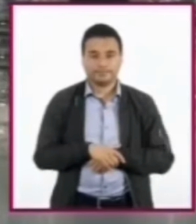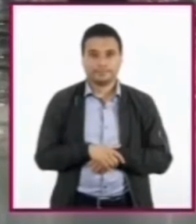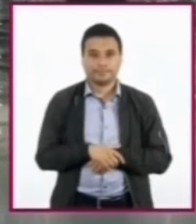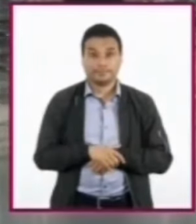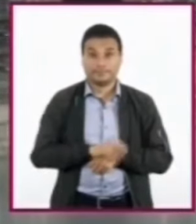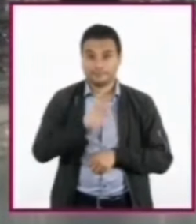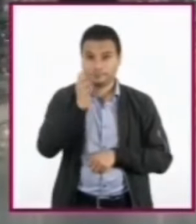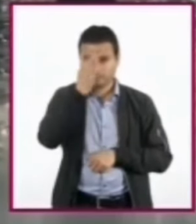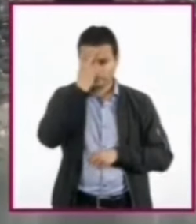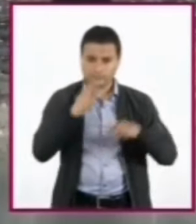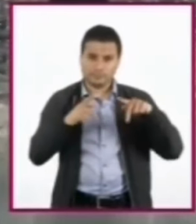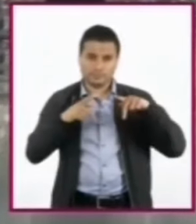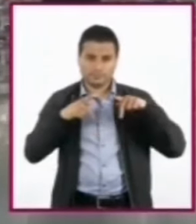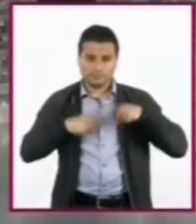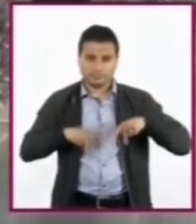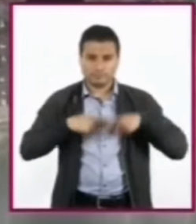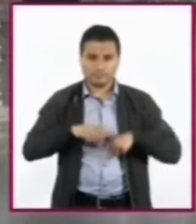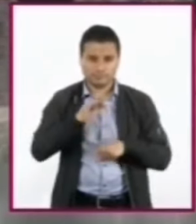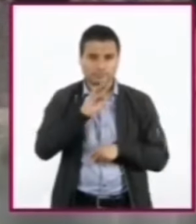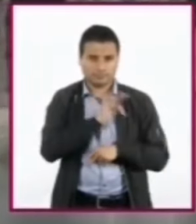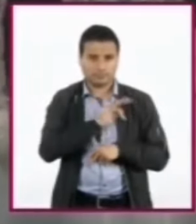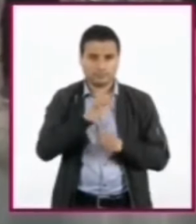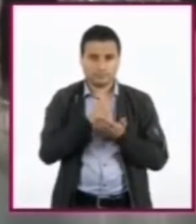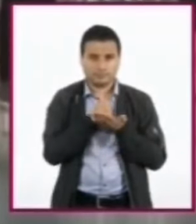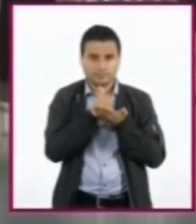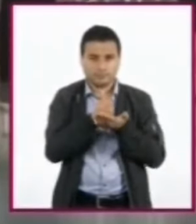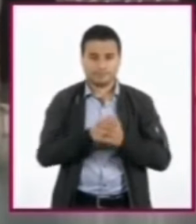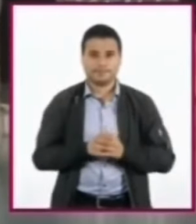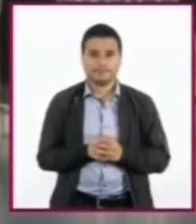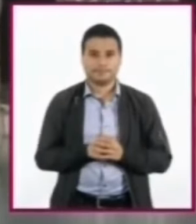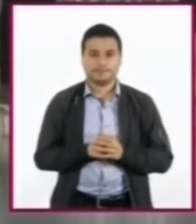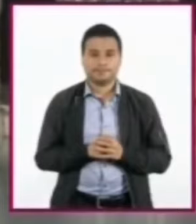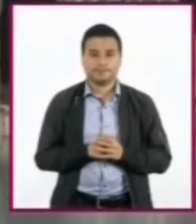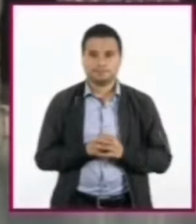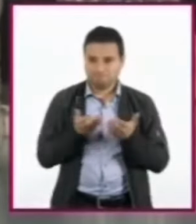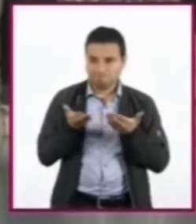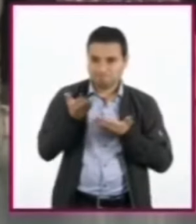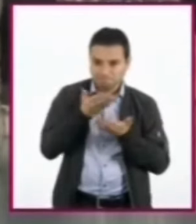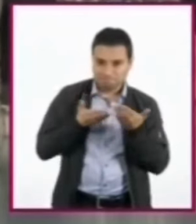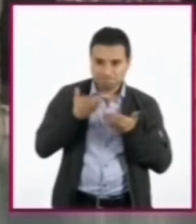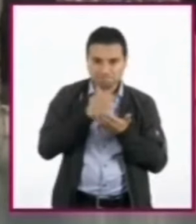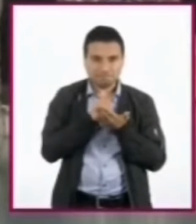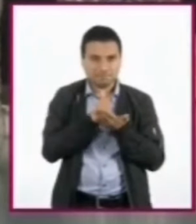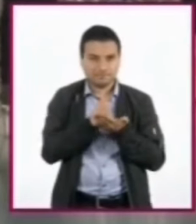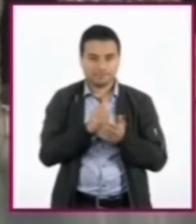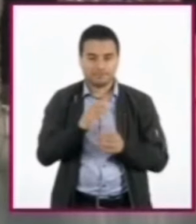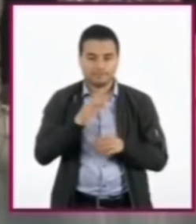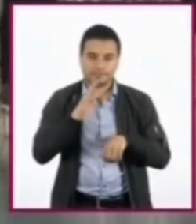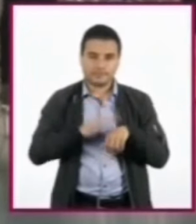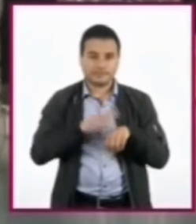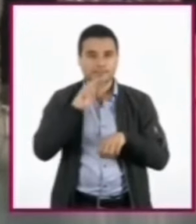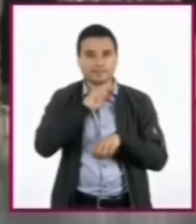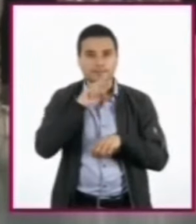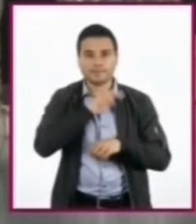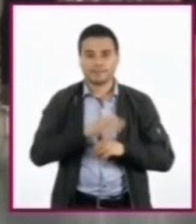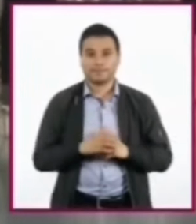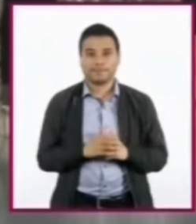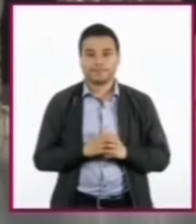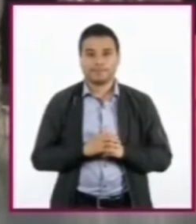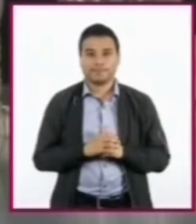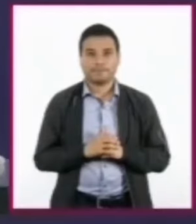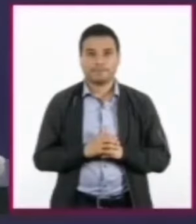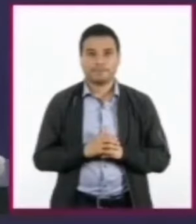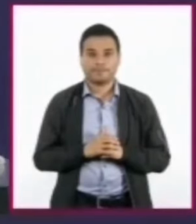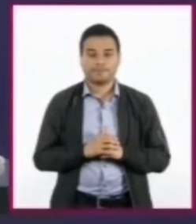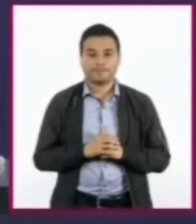Recuerda que alguien te puede ayudar, ¿verdad, maestra? Sí, vamos a hacer el trabajo colaborativo para que resulte más eficiente. Para